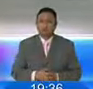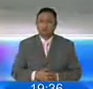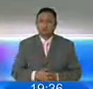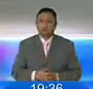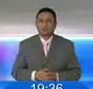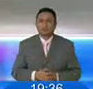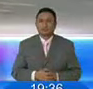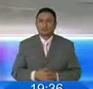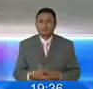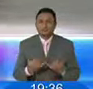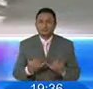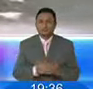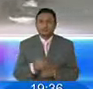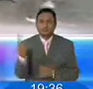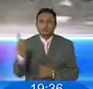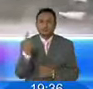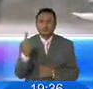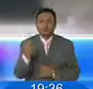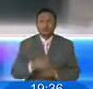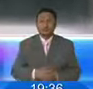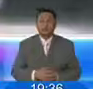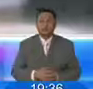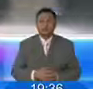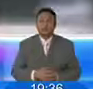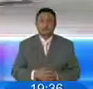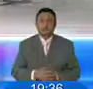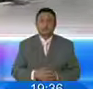corren a su suerte en esta selva de cemento.